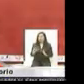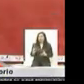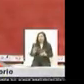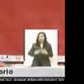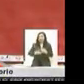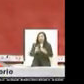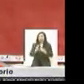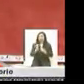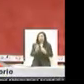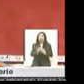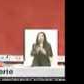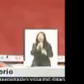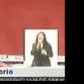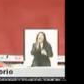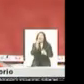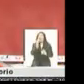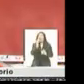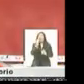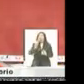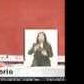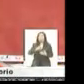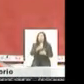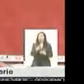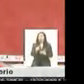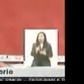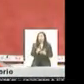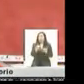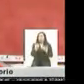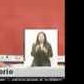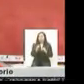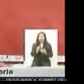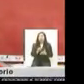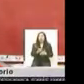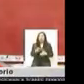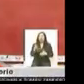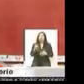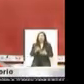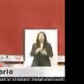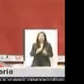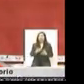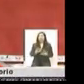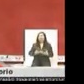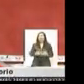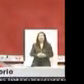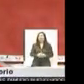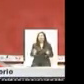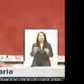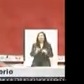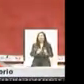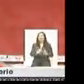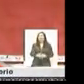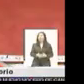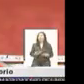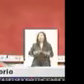retornó la cultura del secretismo al haberse prohibido todo acceso a la información respecto a las sesiones del Consejo de Seguridad y Defensa